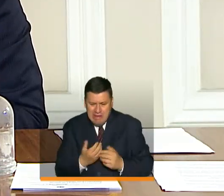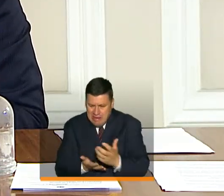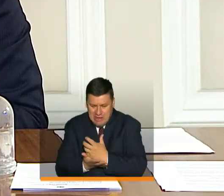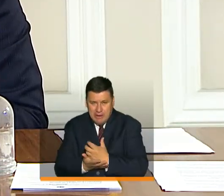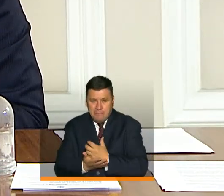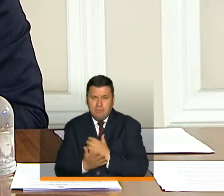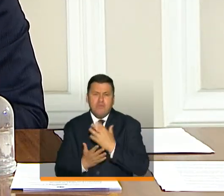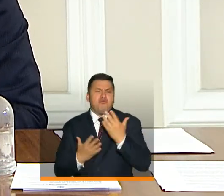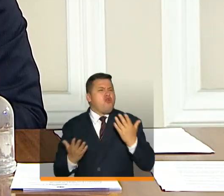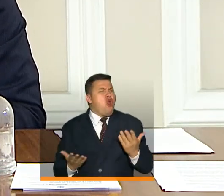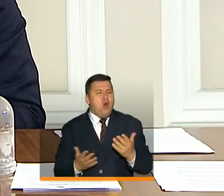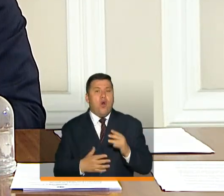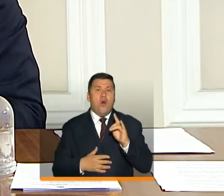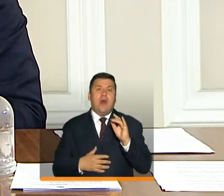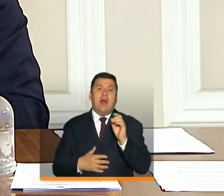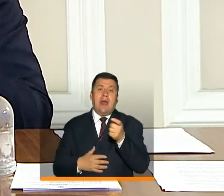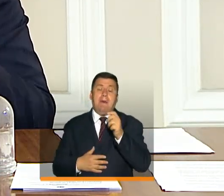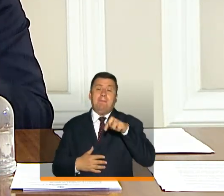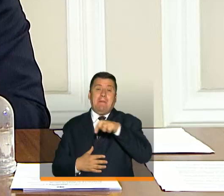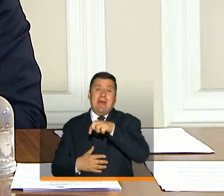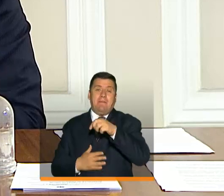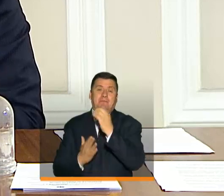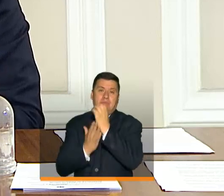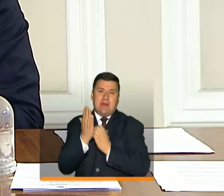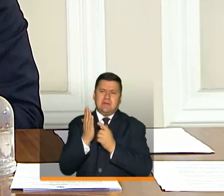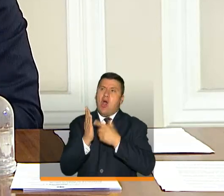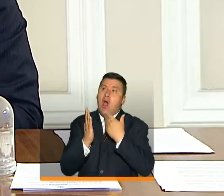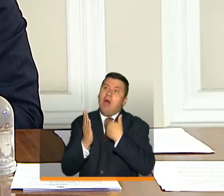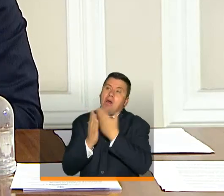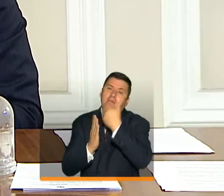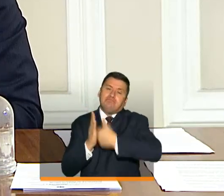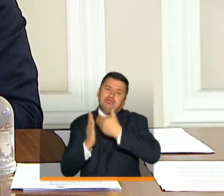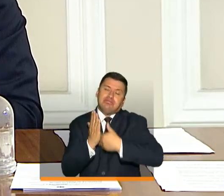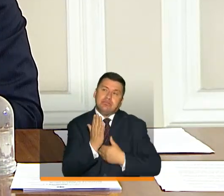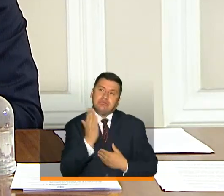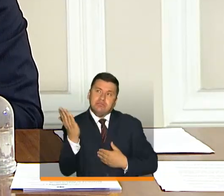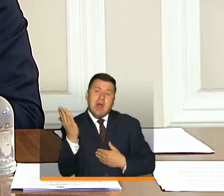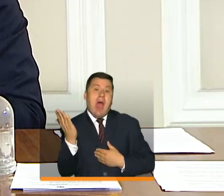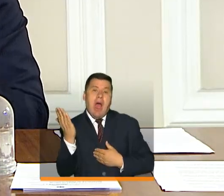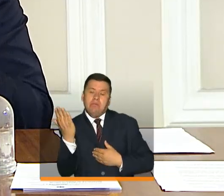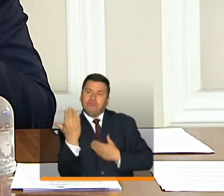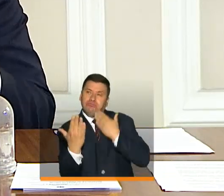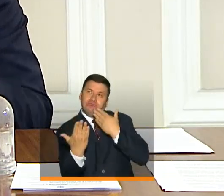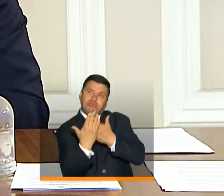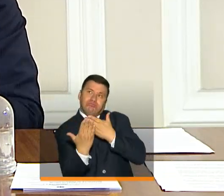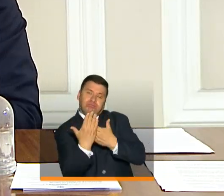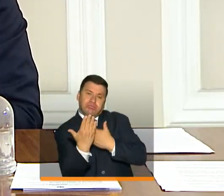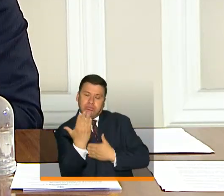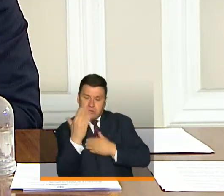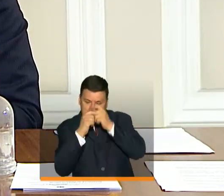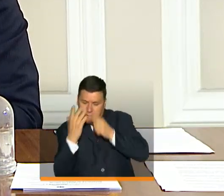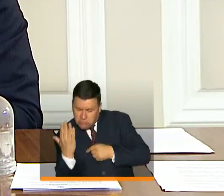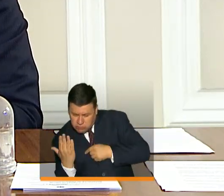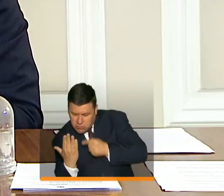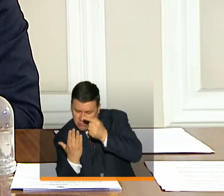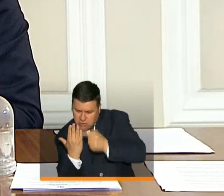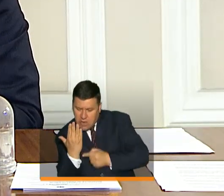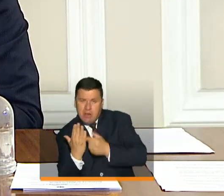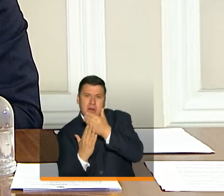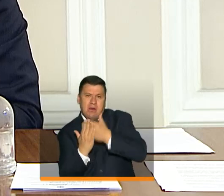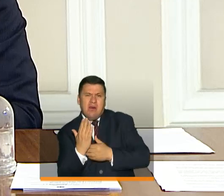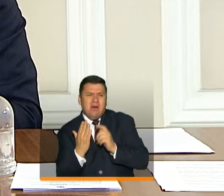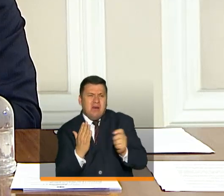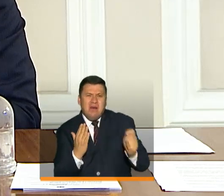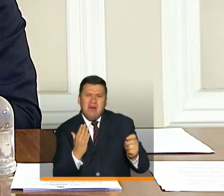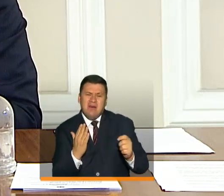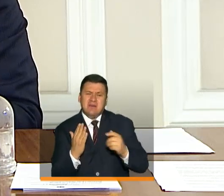través de la UGPP y ese trámite adicionalmente se fundamenta en lo que se conoce como la planilla